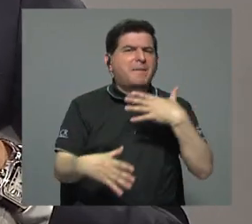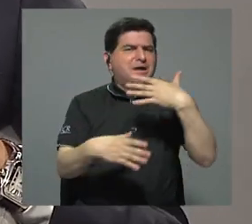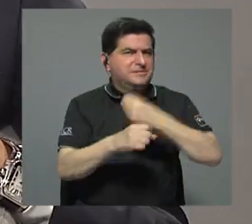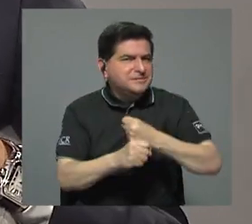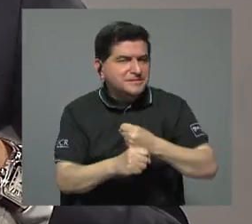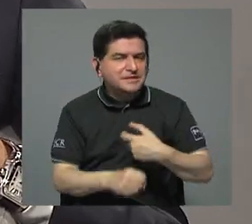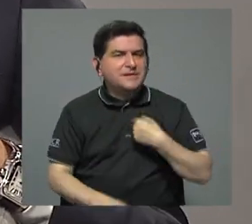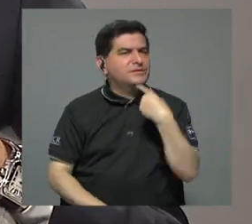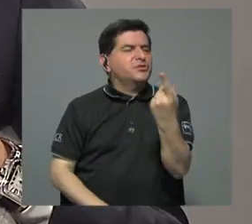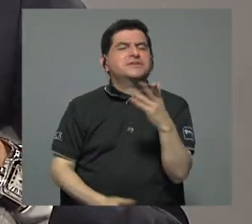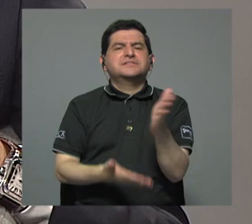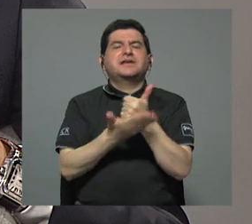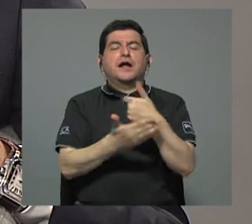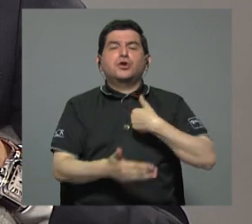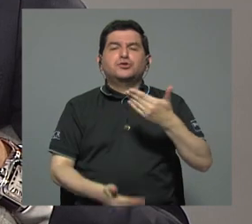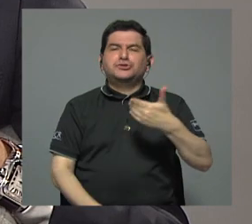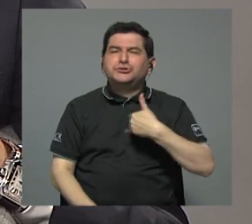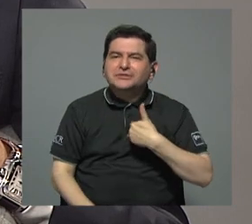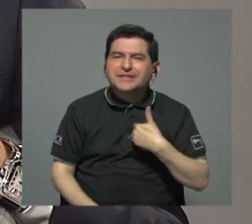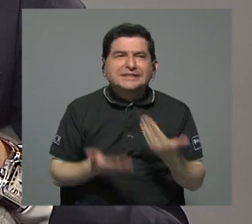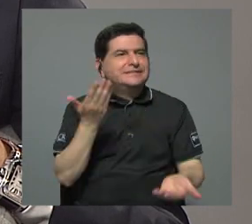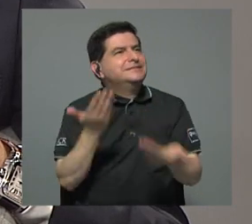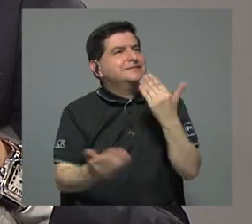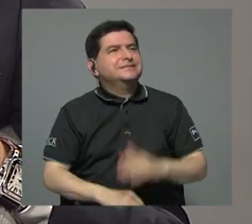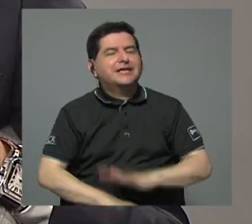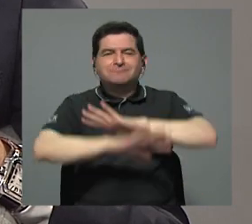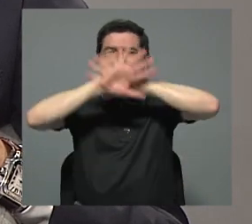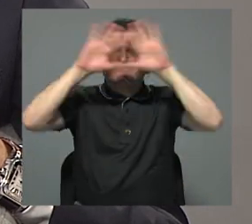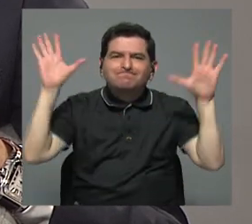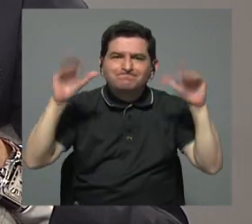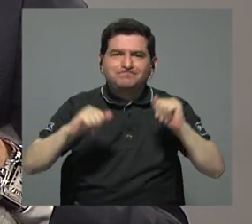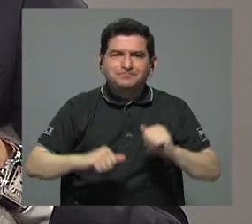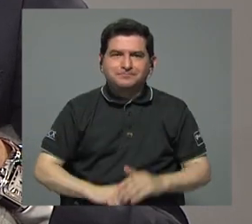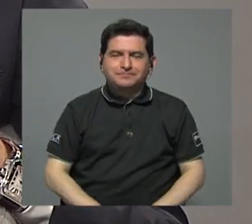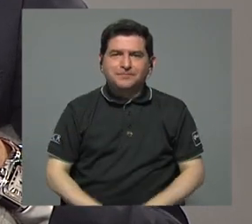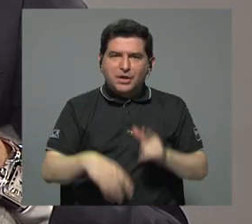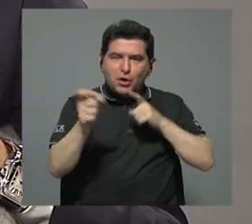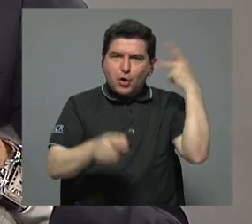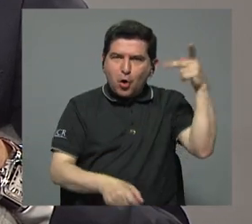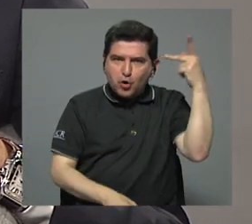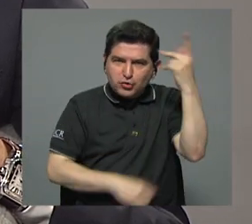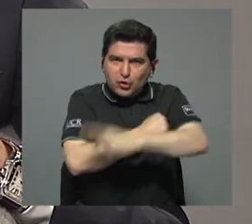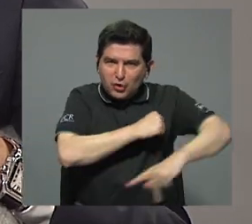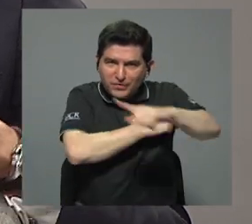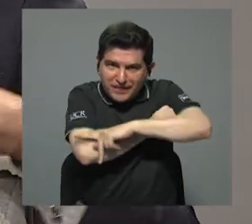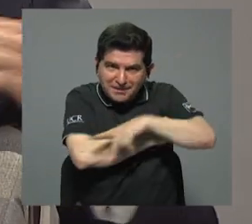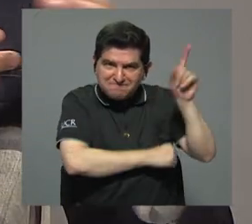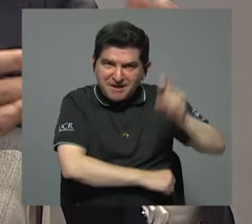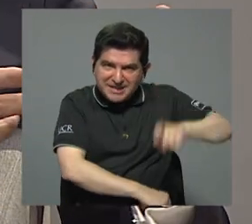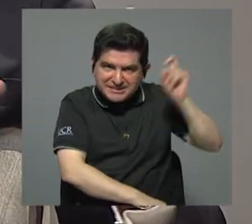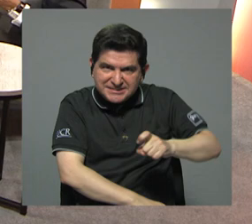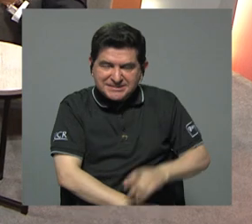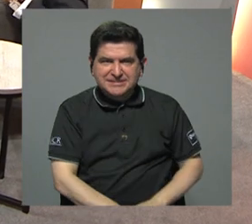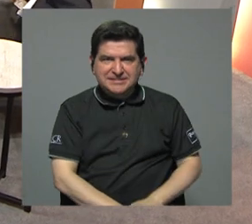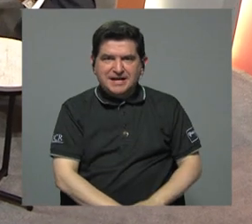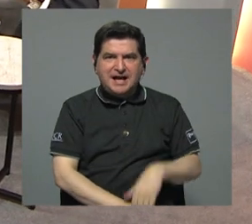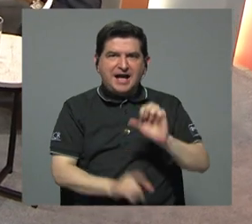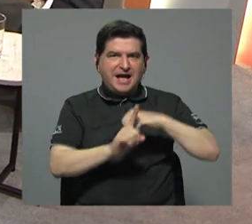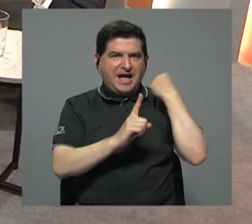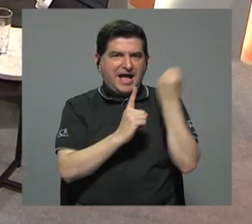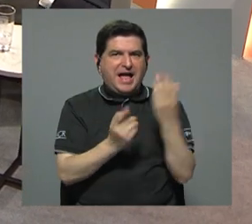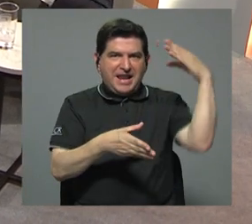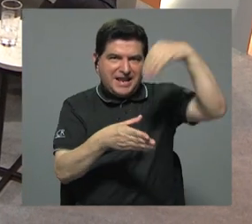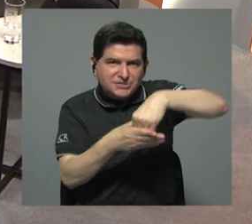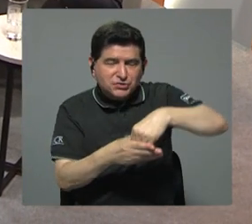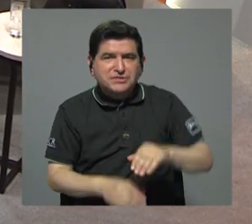yo quiero decirle lo siguiente ahora yo tengo digamos muy claro que el control político en este país hay que hacerlo también integrando a las sociedades de